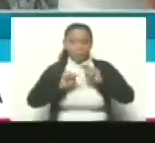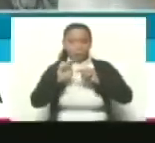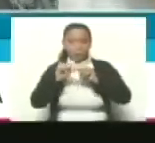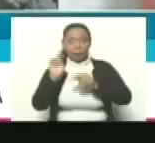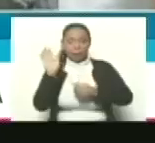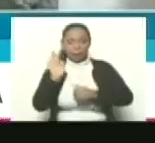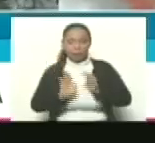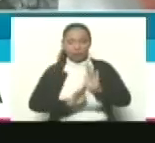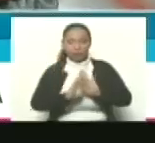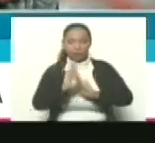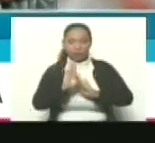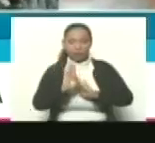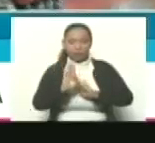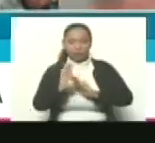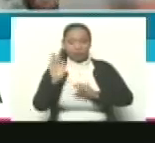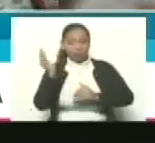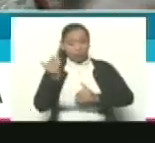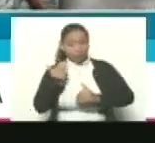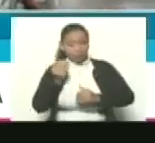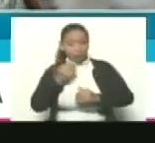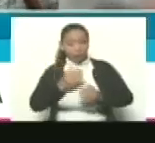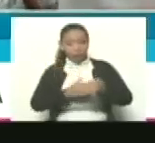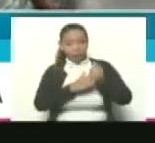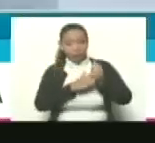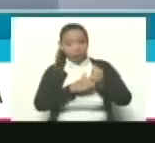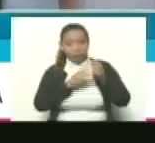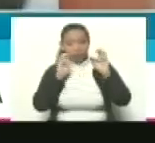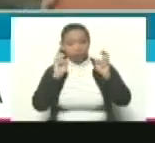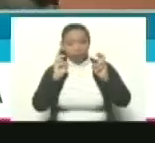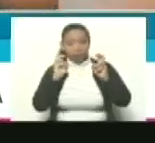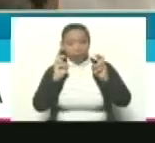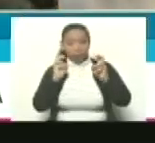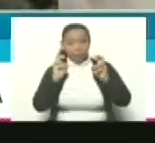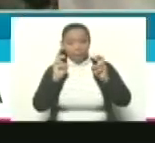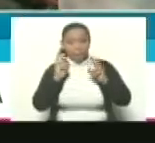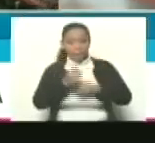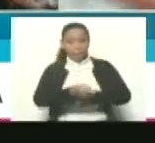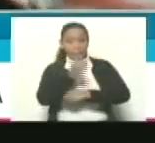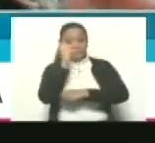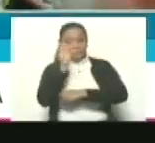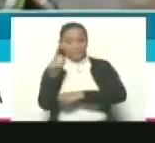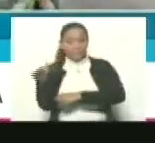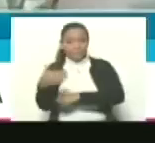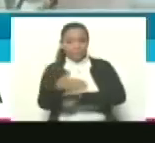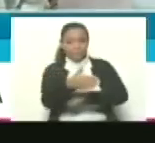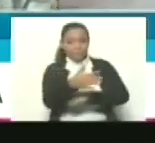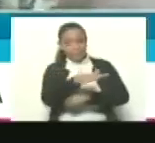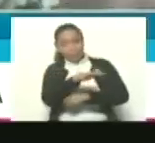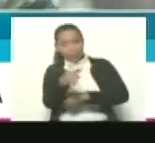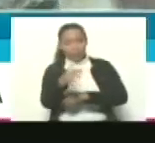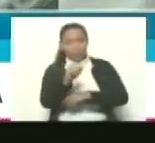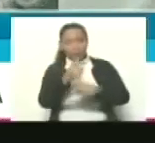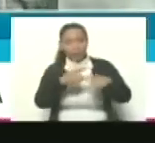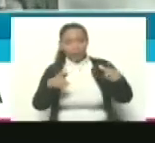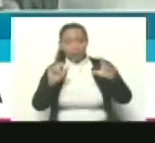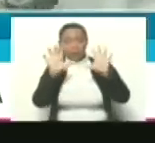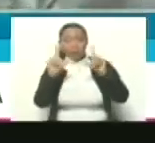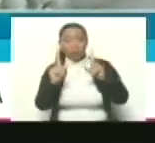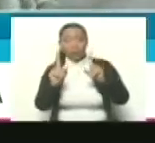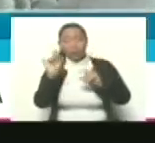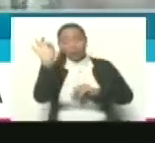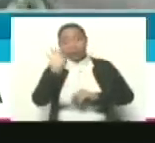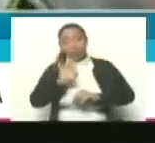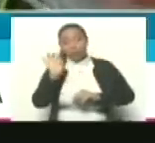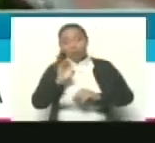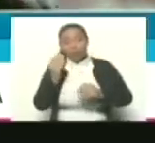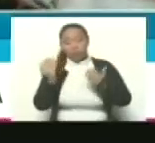venido desarrollando, que usted la ha venido liderizando. En materia de lo que es la pesca de sardina, hemos alcanzado un crecimiento del 11% en